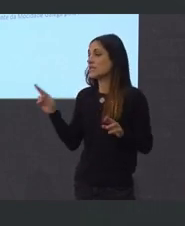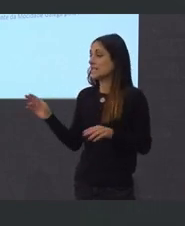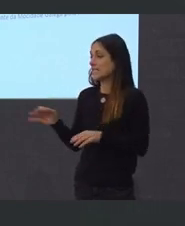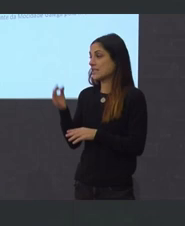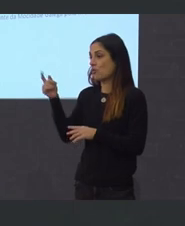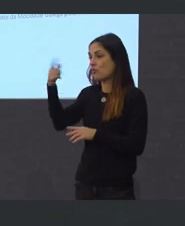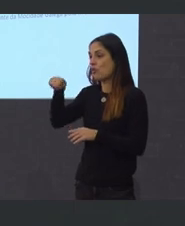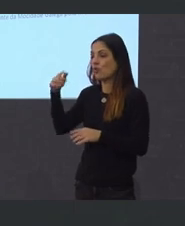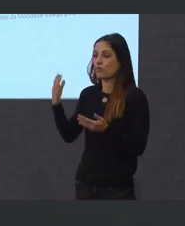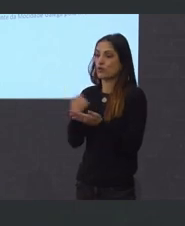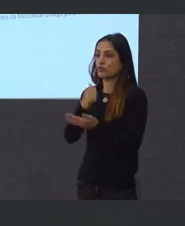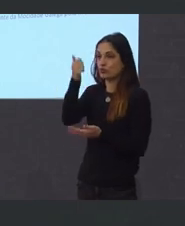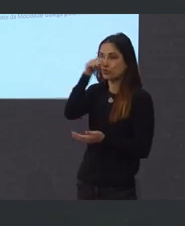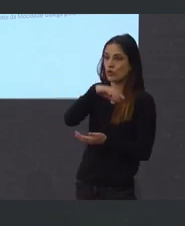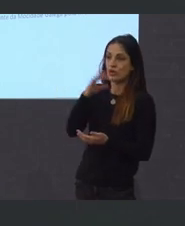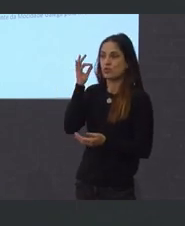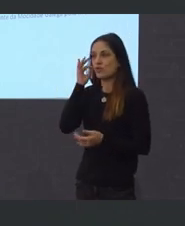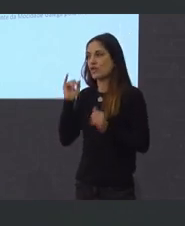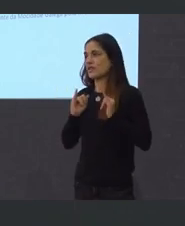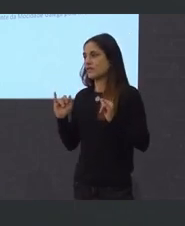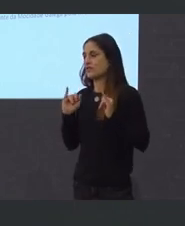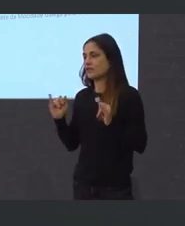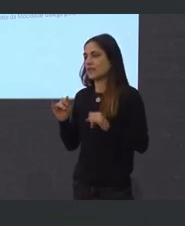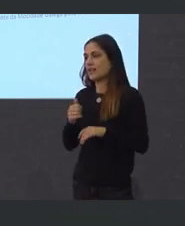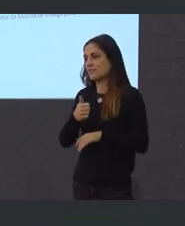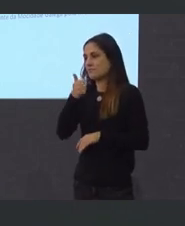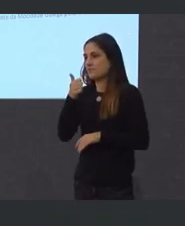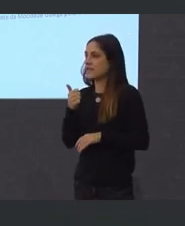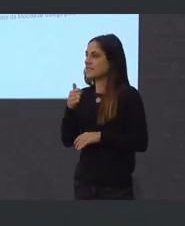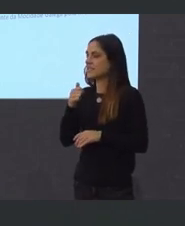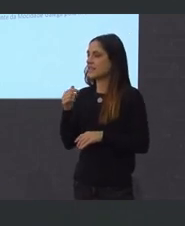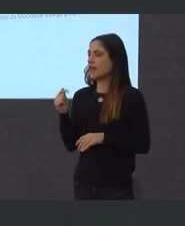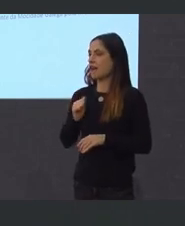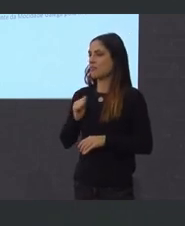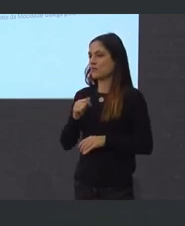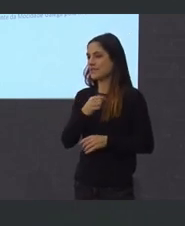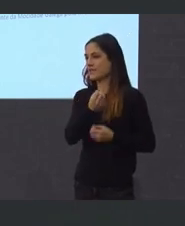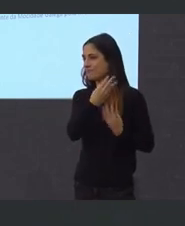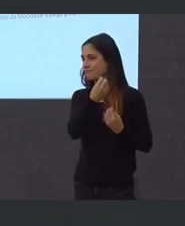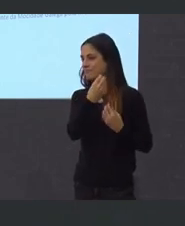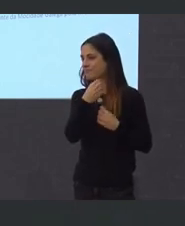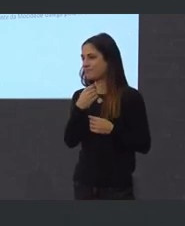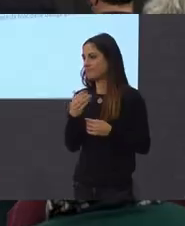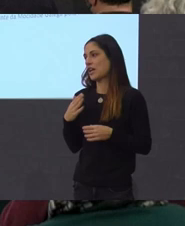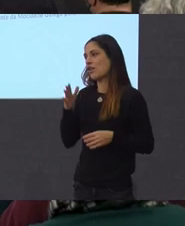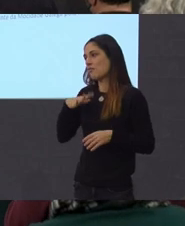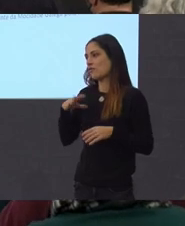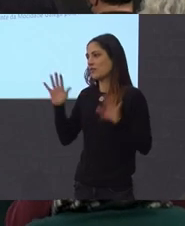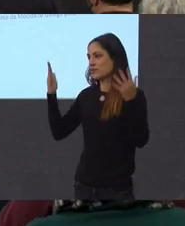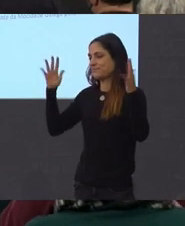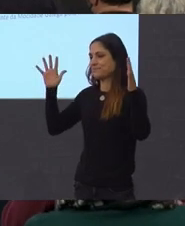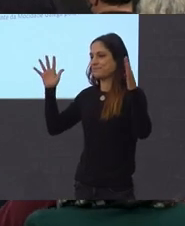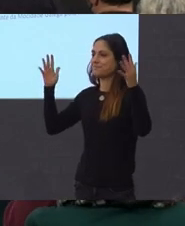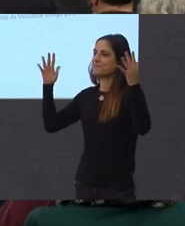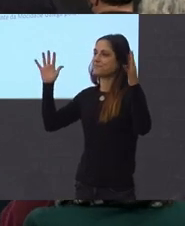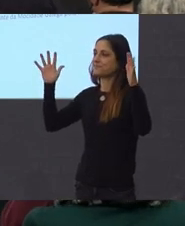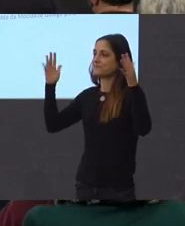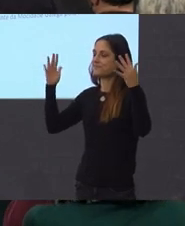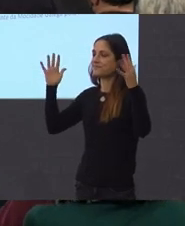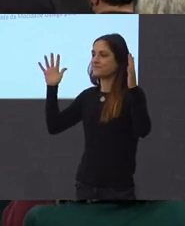desfrutaremos e sacaremos partido do que ten para contarnos. Así que, por favor, un forte aplauso para ela.